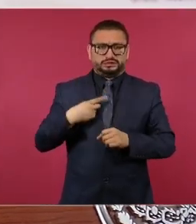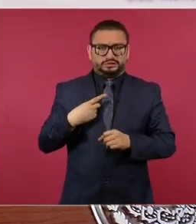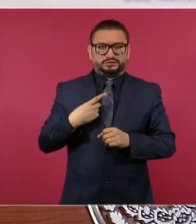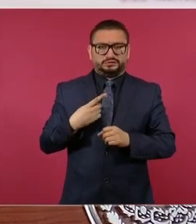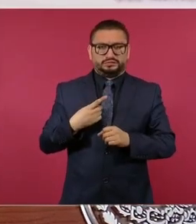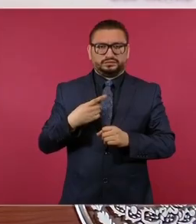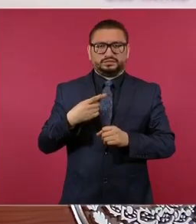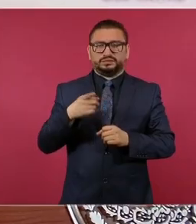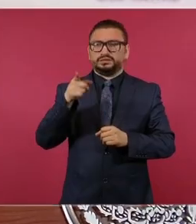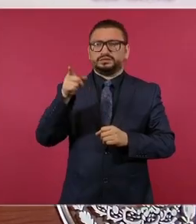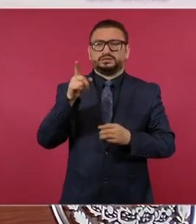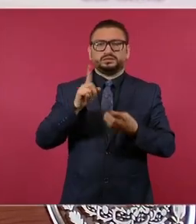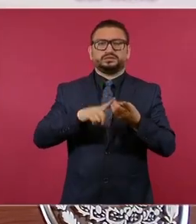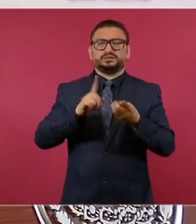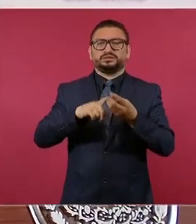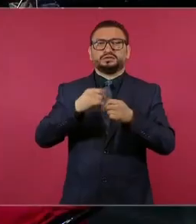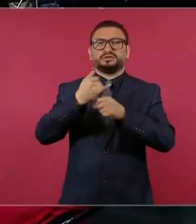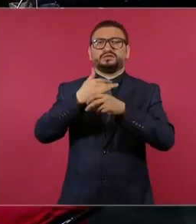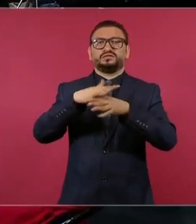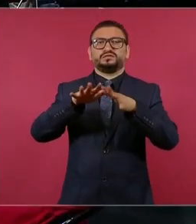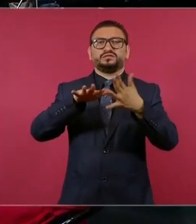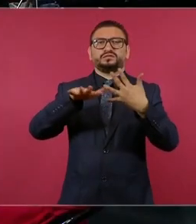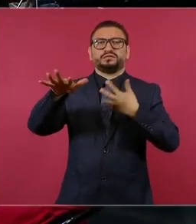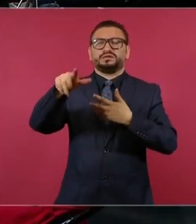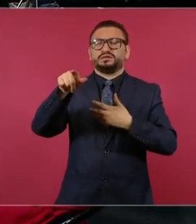¿cómo se llama el organismo este de la transparencia?